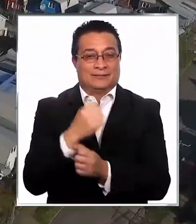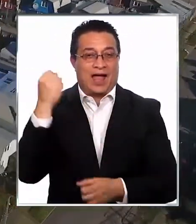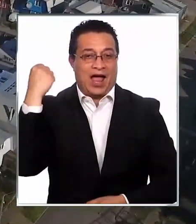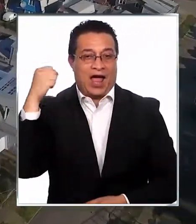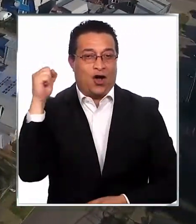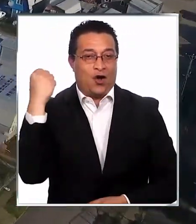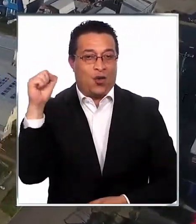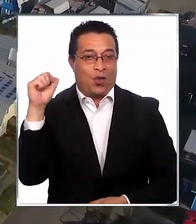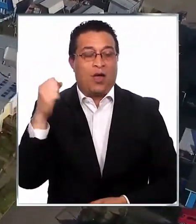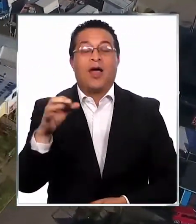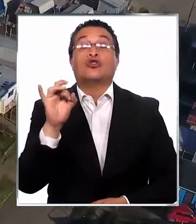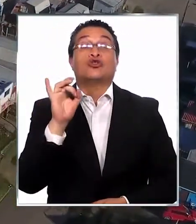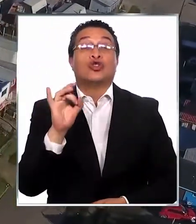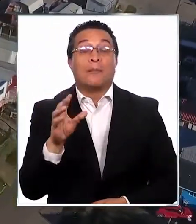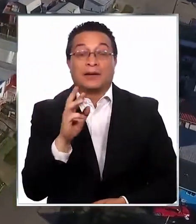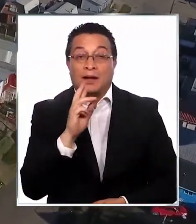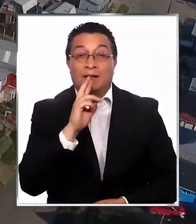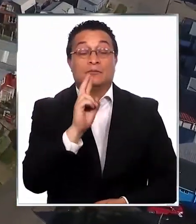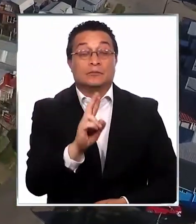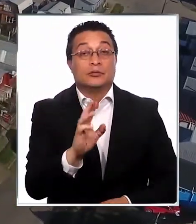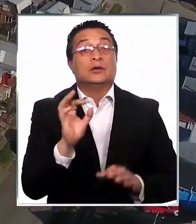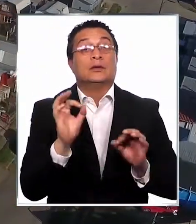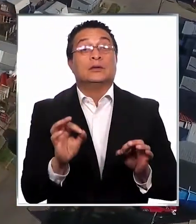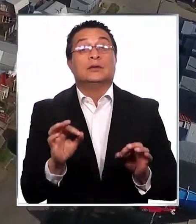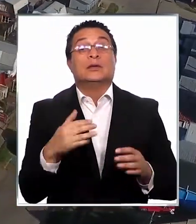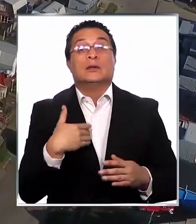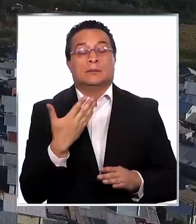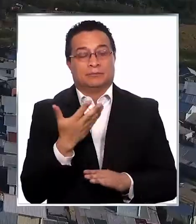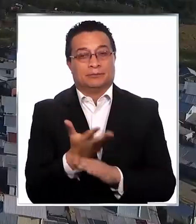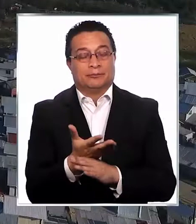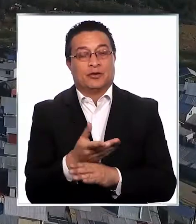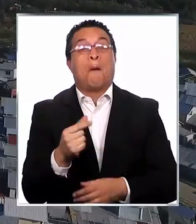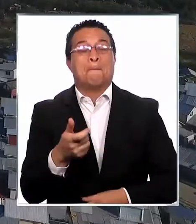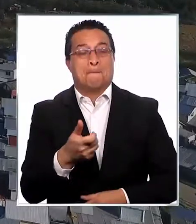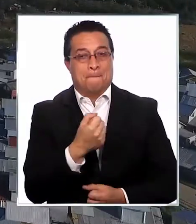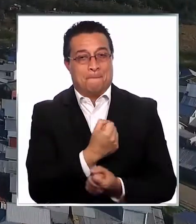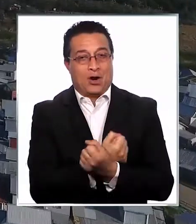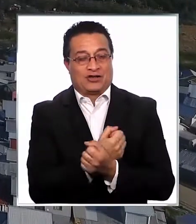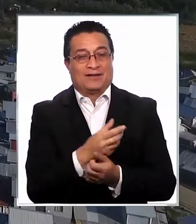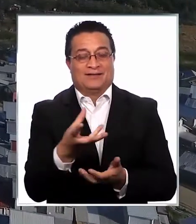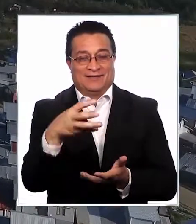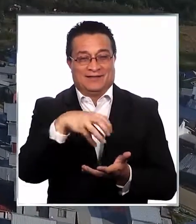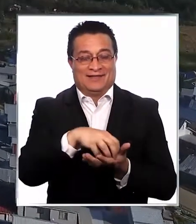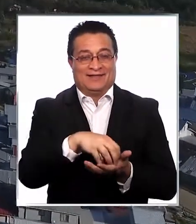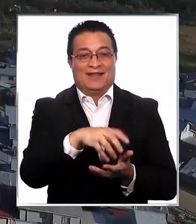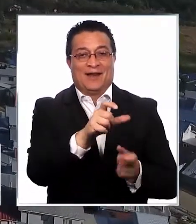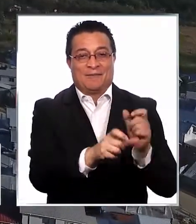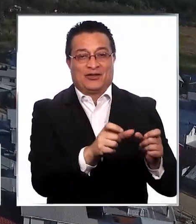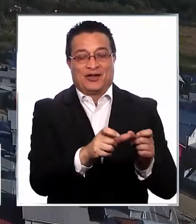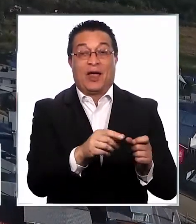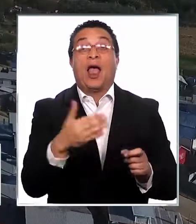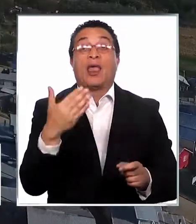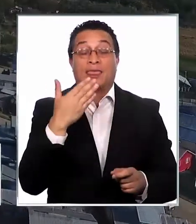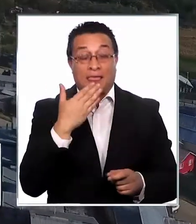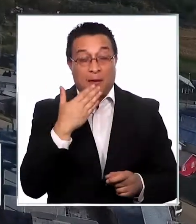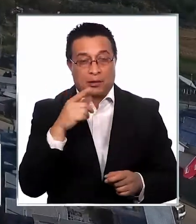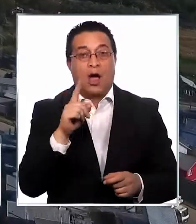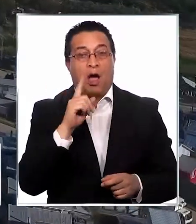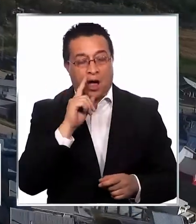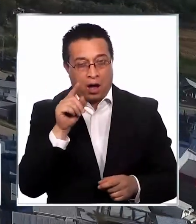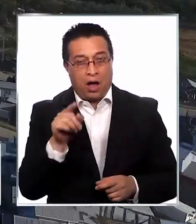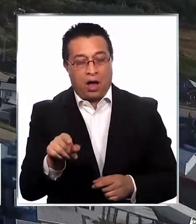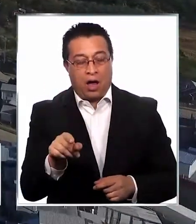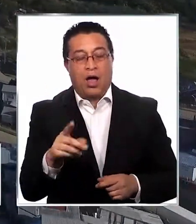Ancud, no solo para responder de manera oportuna con los dispositivos policiales en la población, también